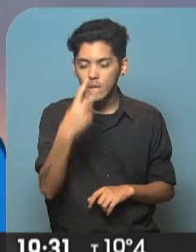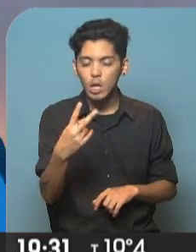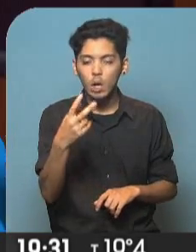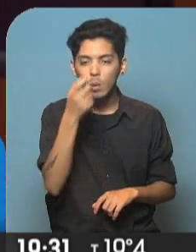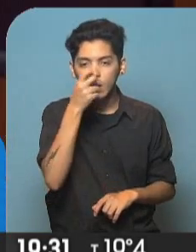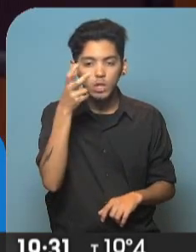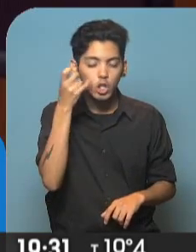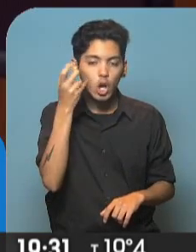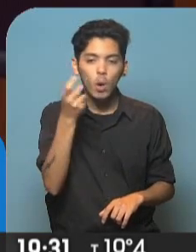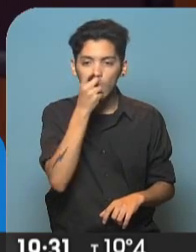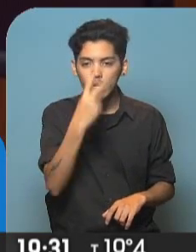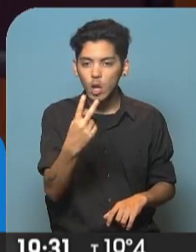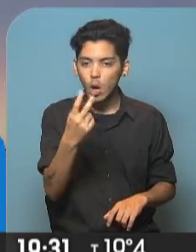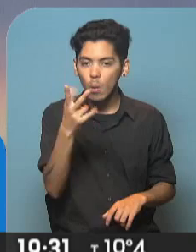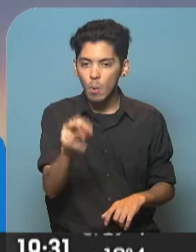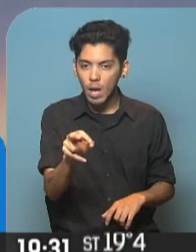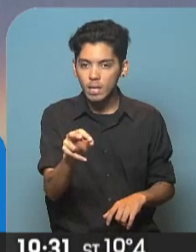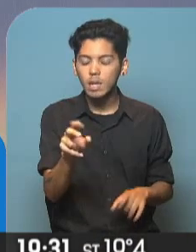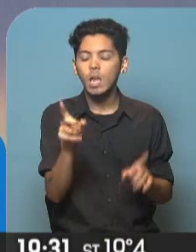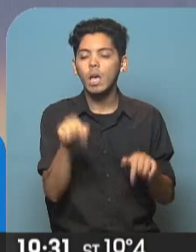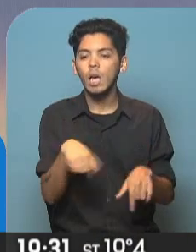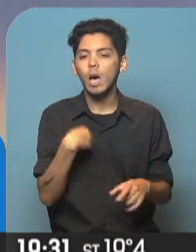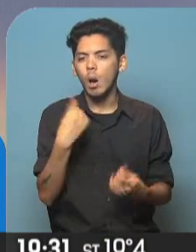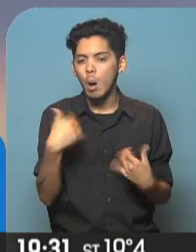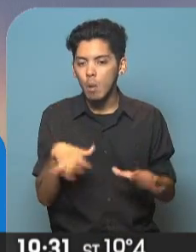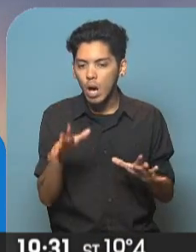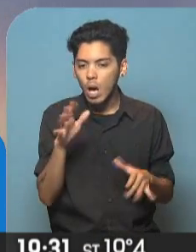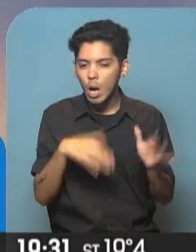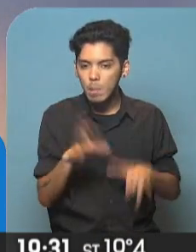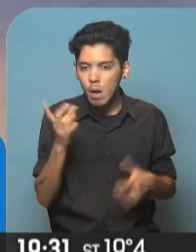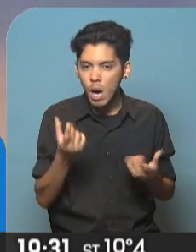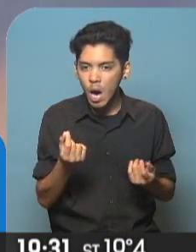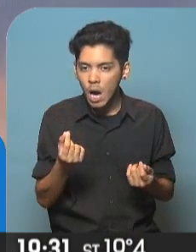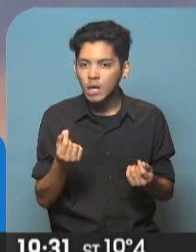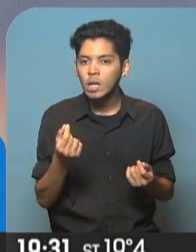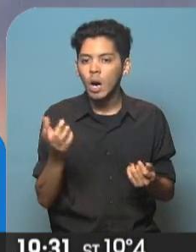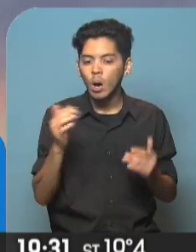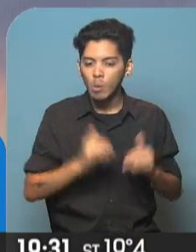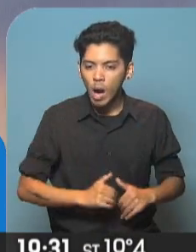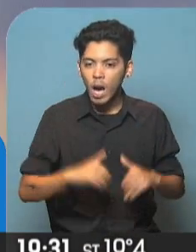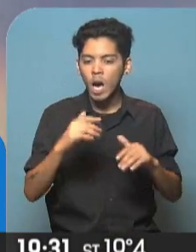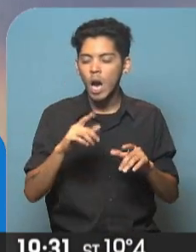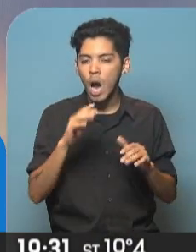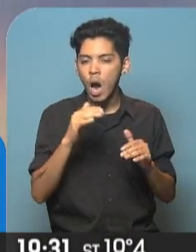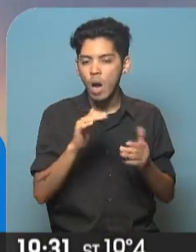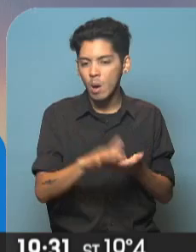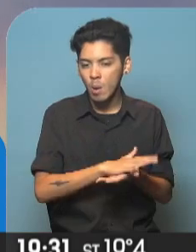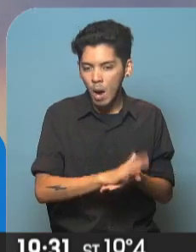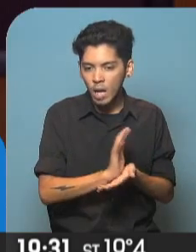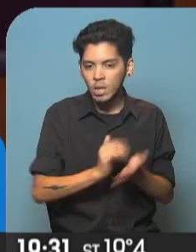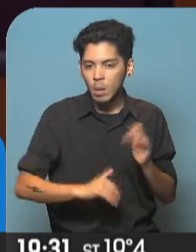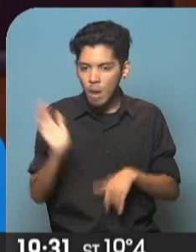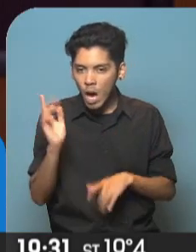20 en el banco nación crees que por allí podría ser el precio que tiene que bajar que va a subir que puede ocurrir con ese valor